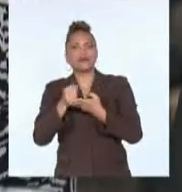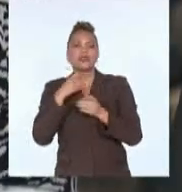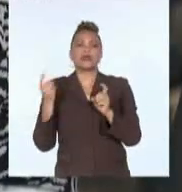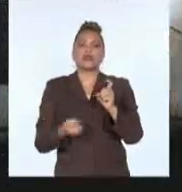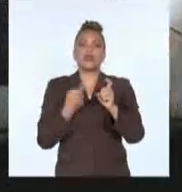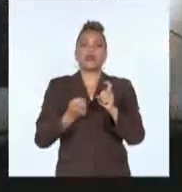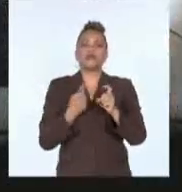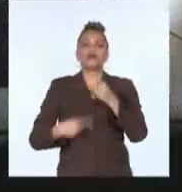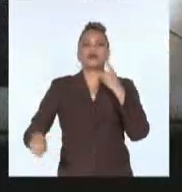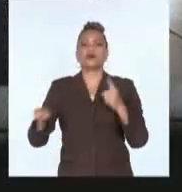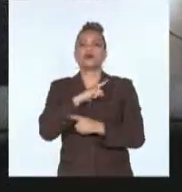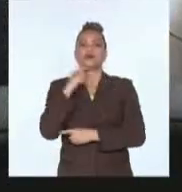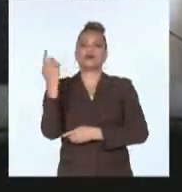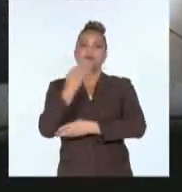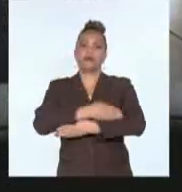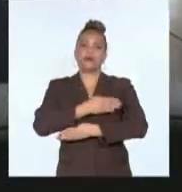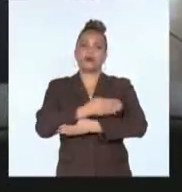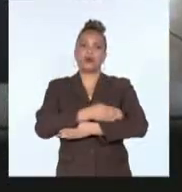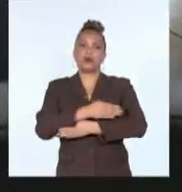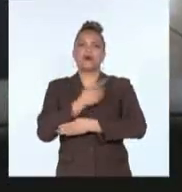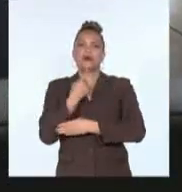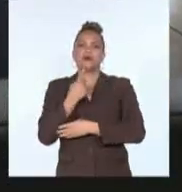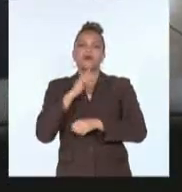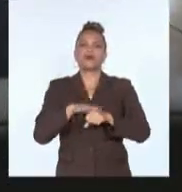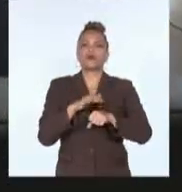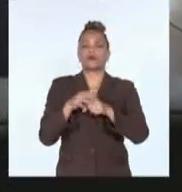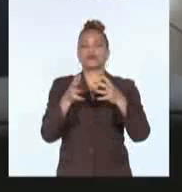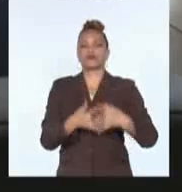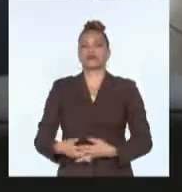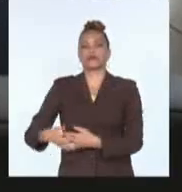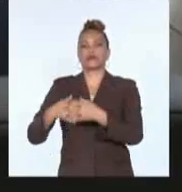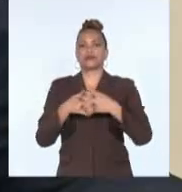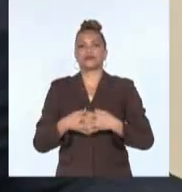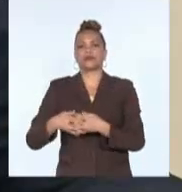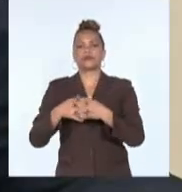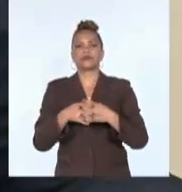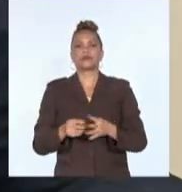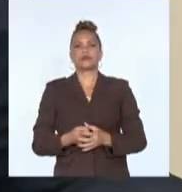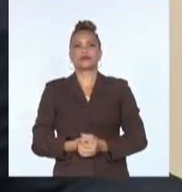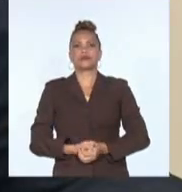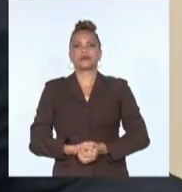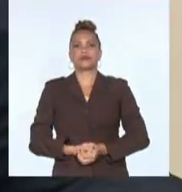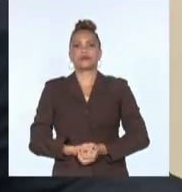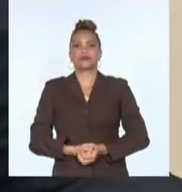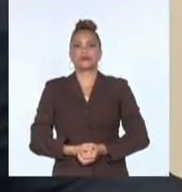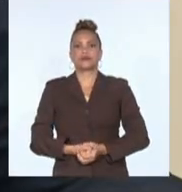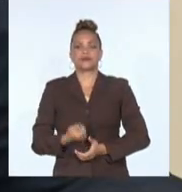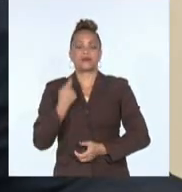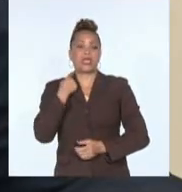el bloqueo impuesto por el gobierno de los Estados Unidos a nuestro país. Este año,